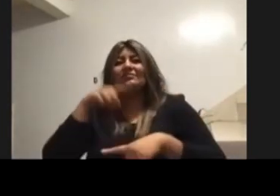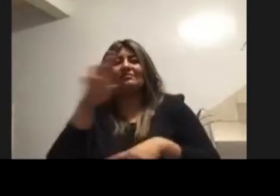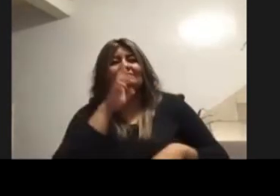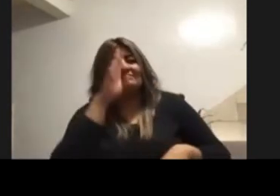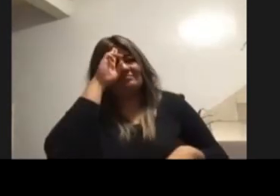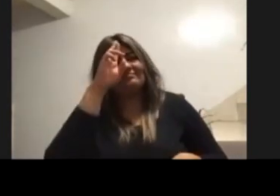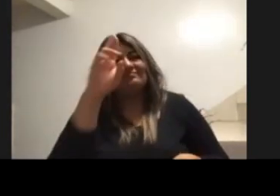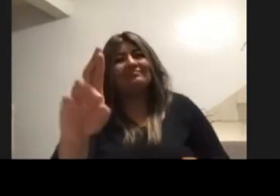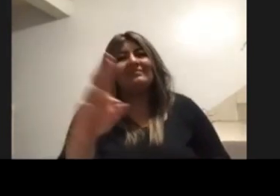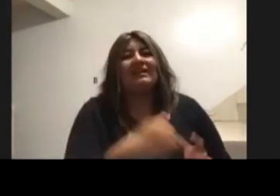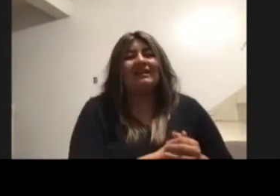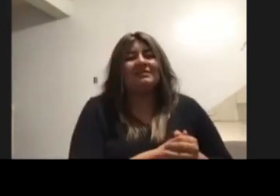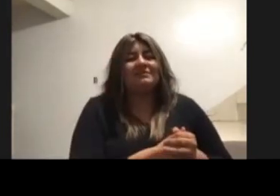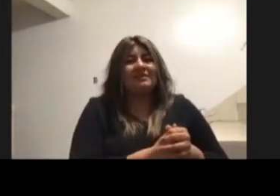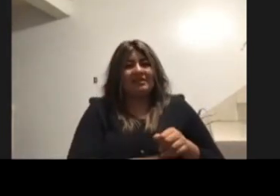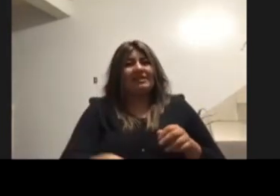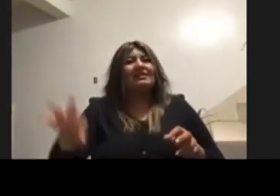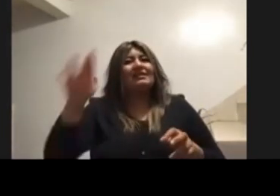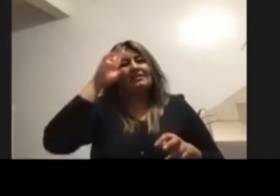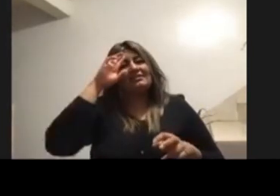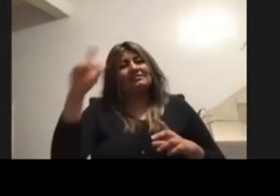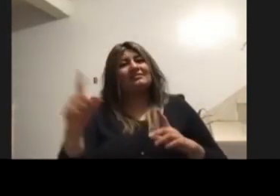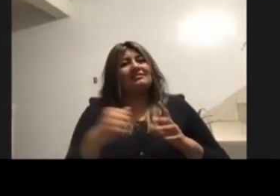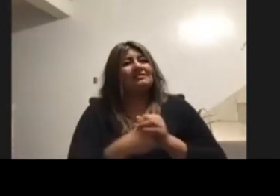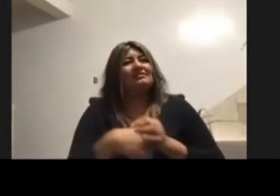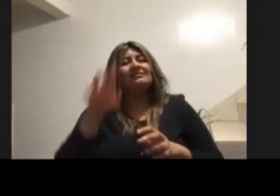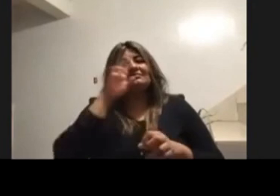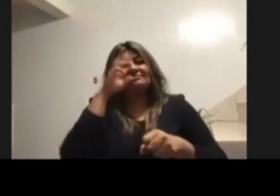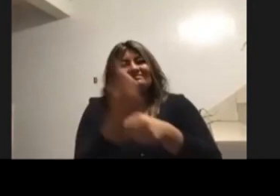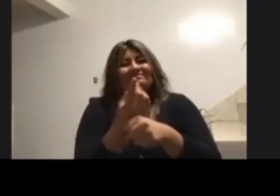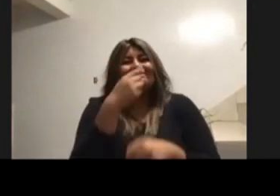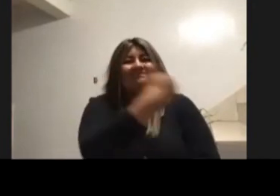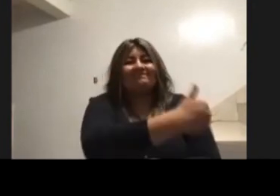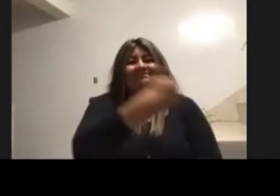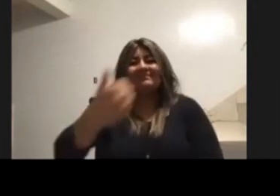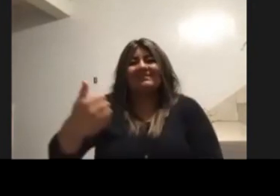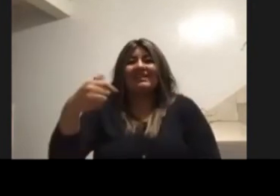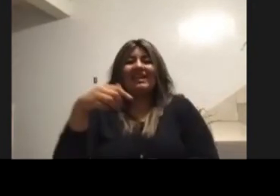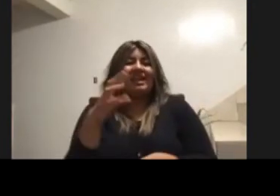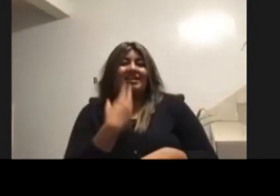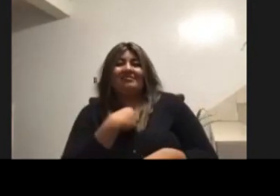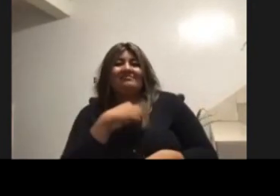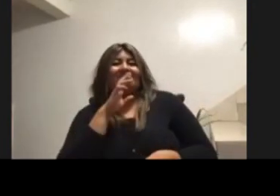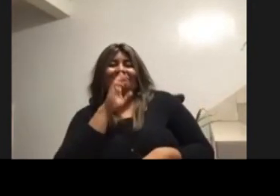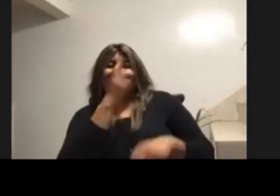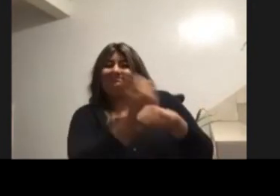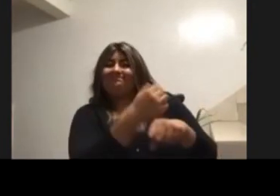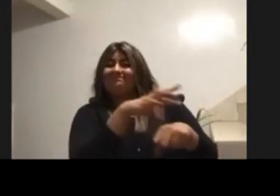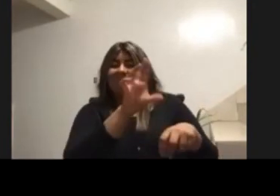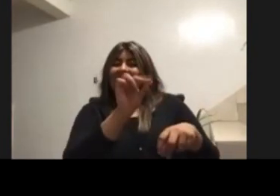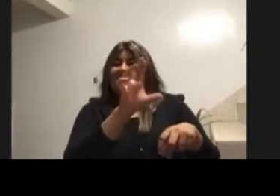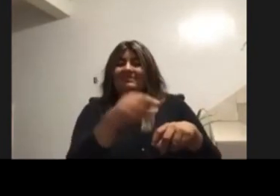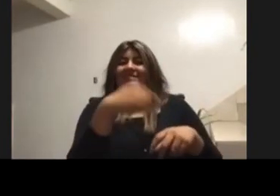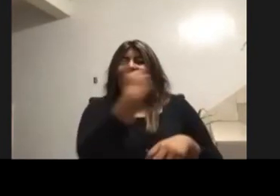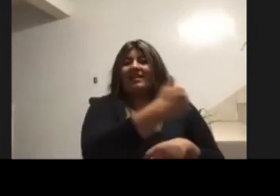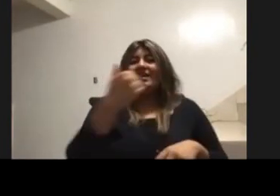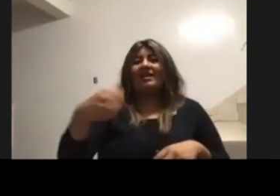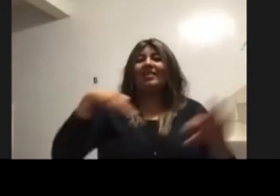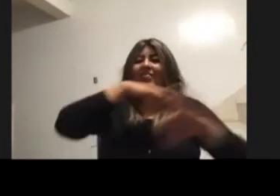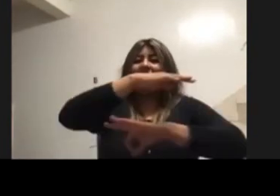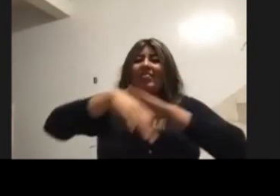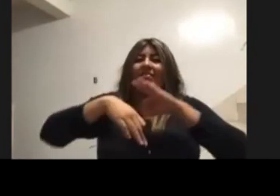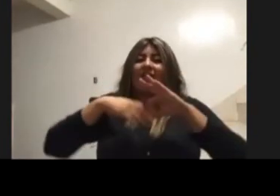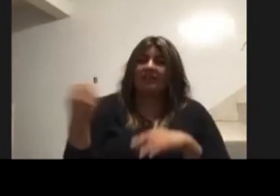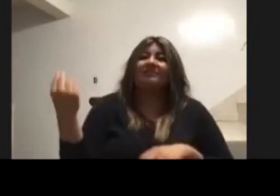coloquialmente, esperando que el otro haga lo que a mí me falta. Entonces, lo que nosotros vemos mucho